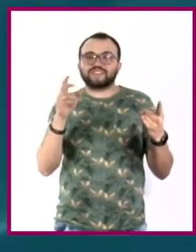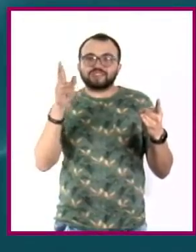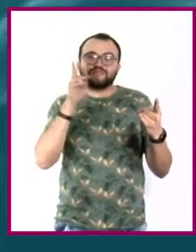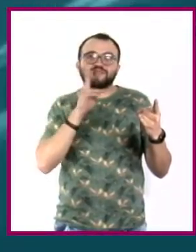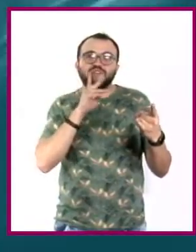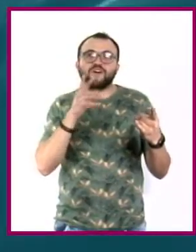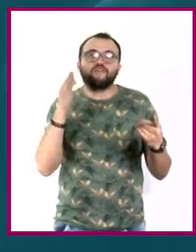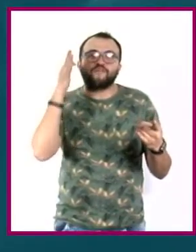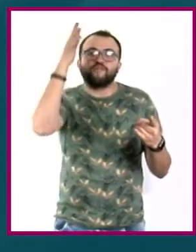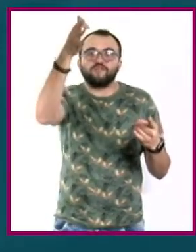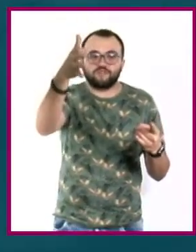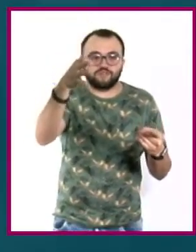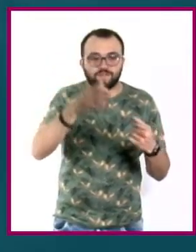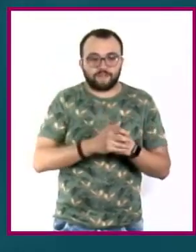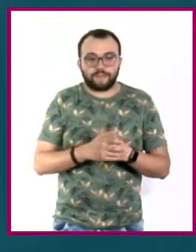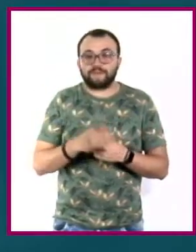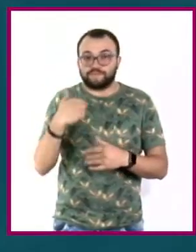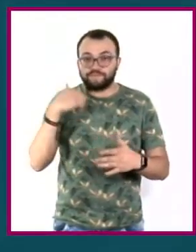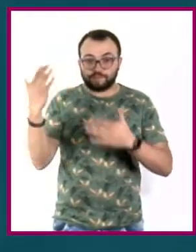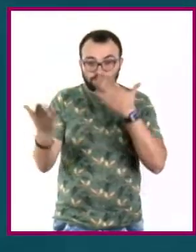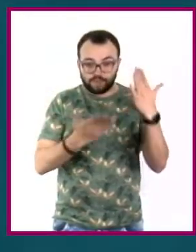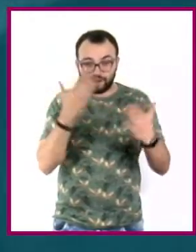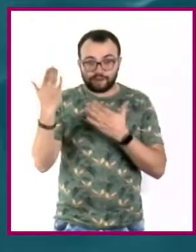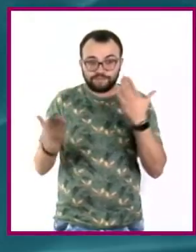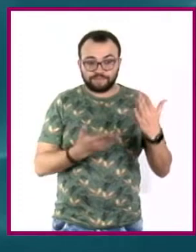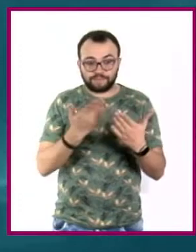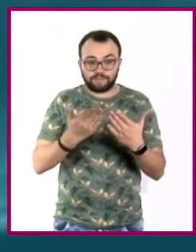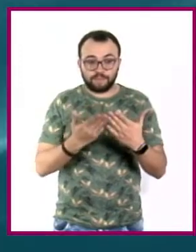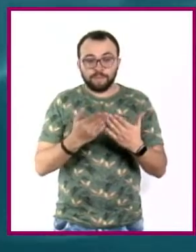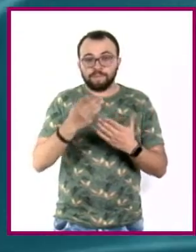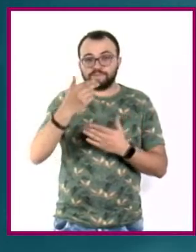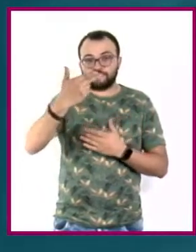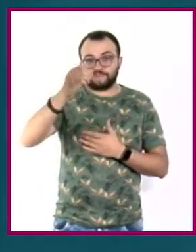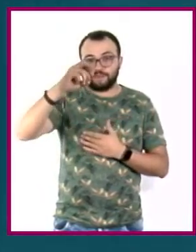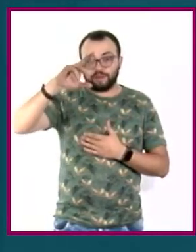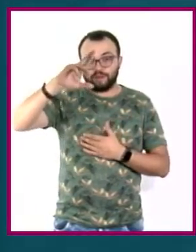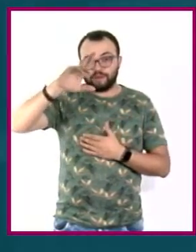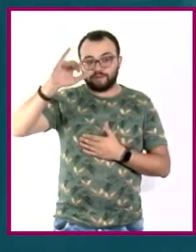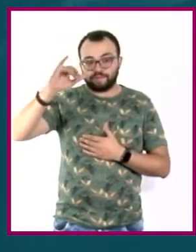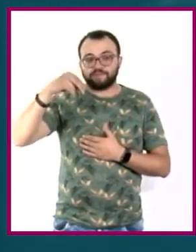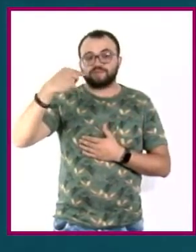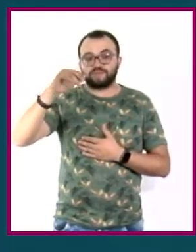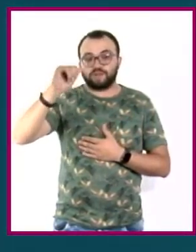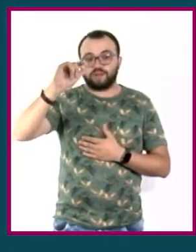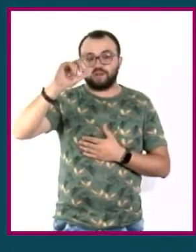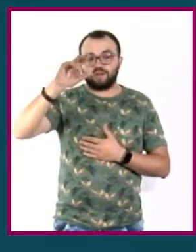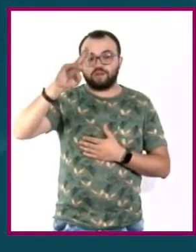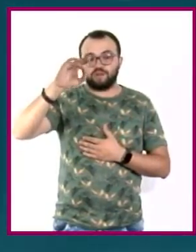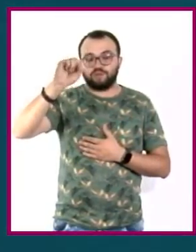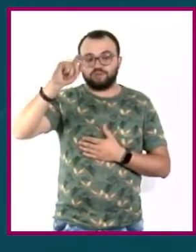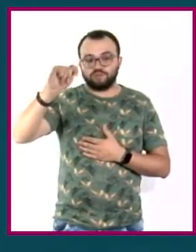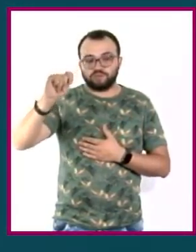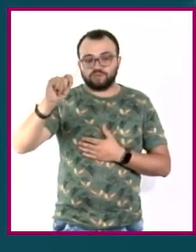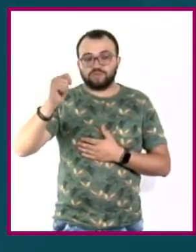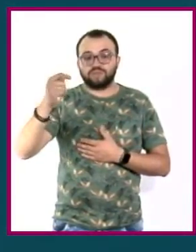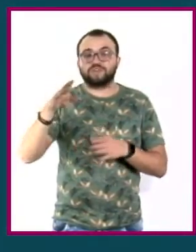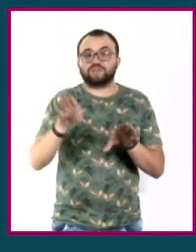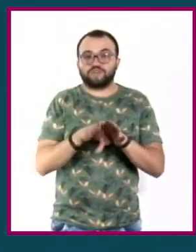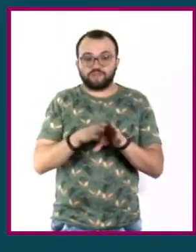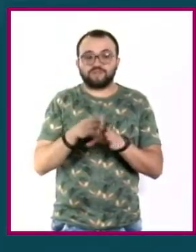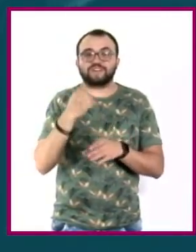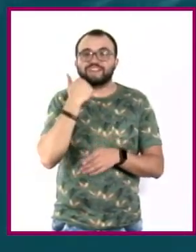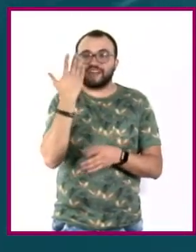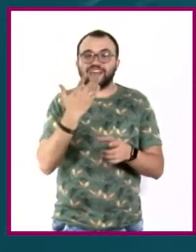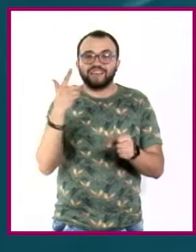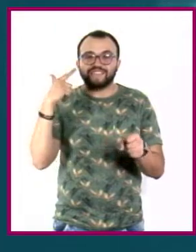En efecto, por lo que leí, Henry Thomas Buckle y Auguste Comte intentaron sin éxito